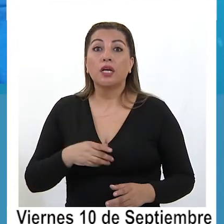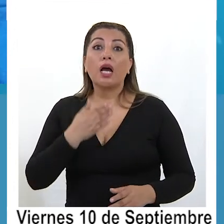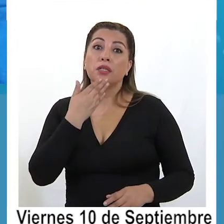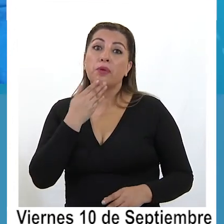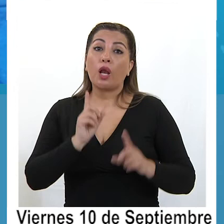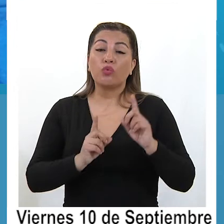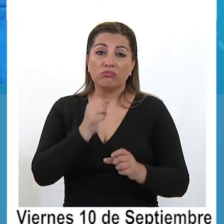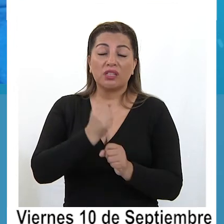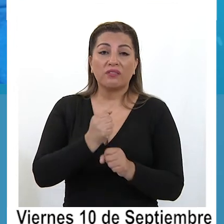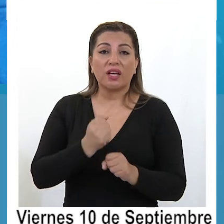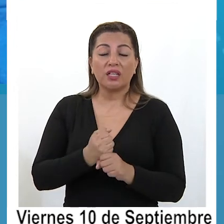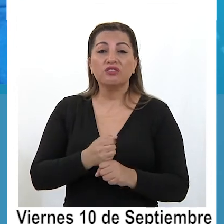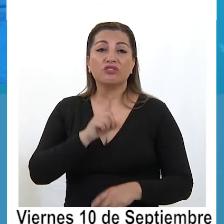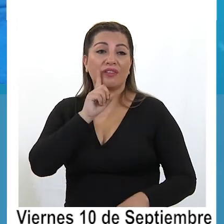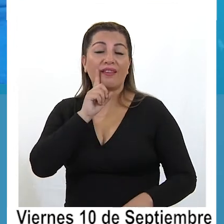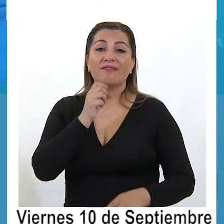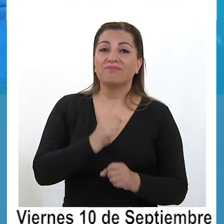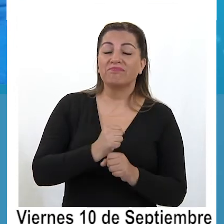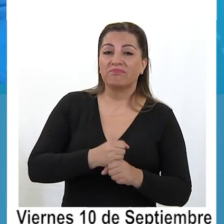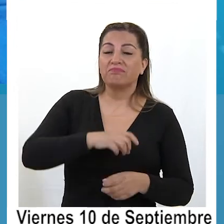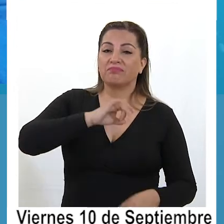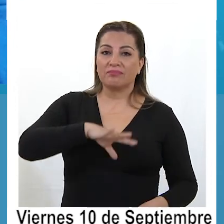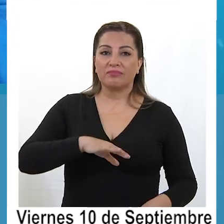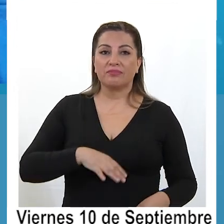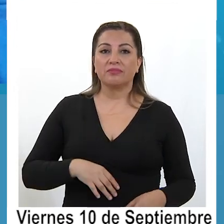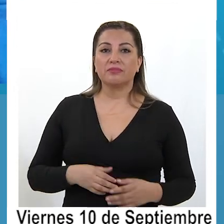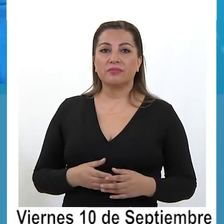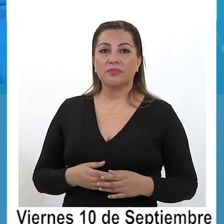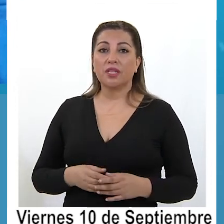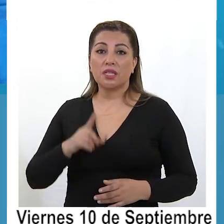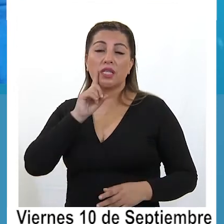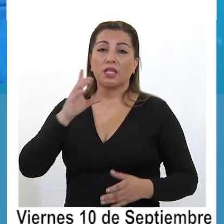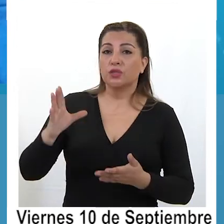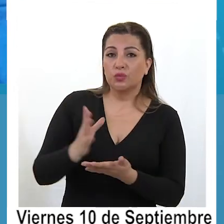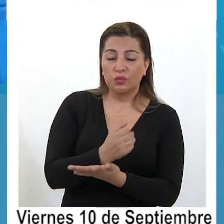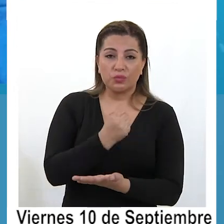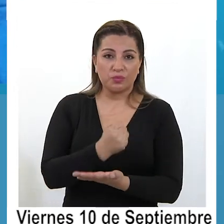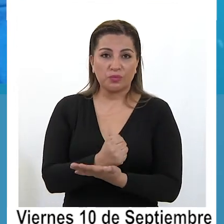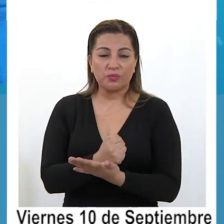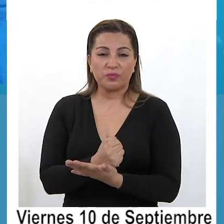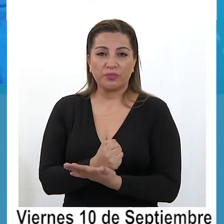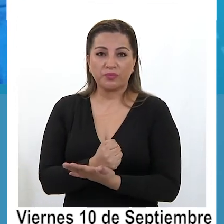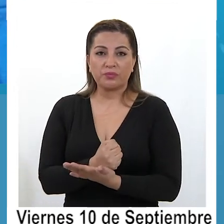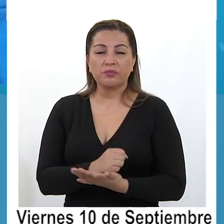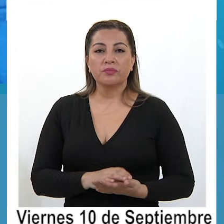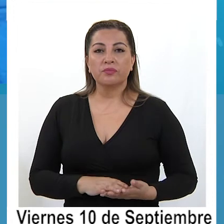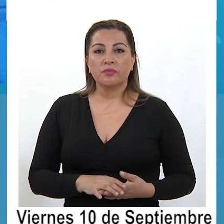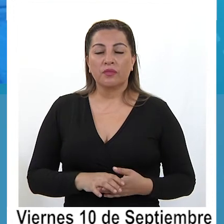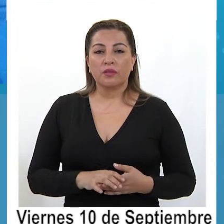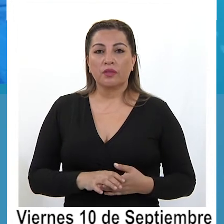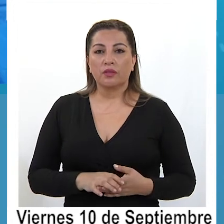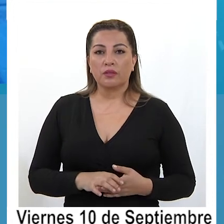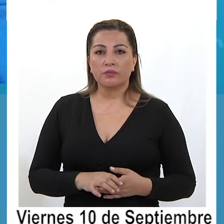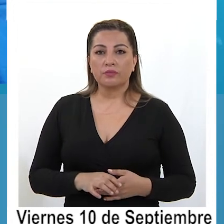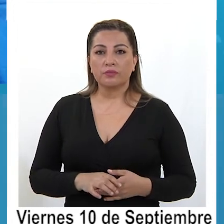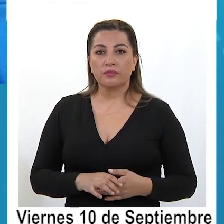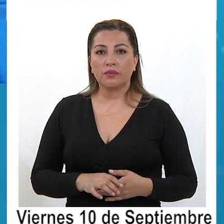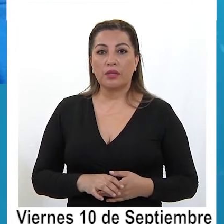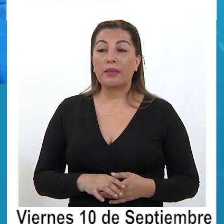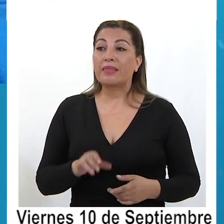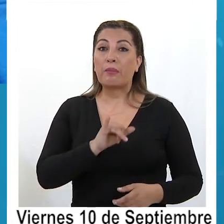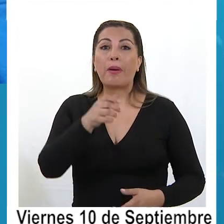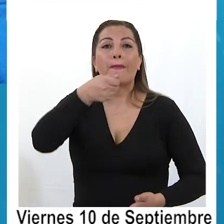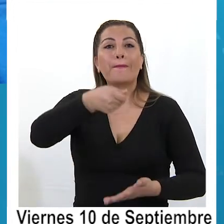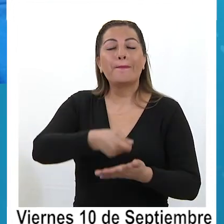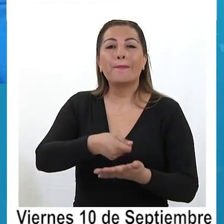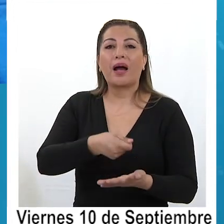Chile, hecho que les permite de alguna manera tener poder adquisitivo en el sentido de poder, lamentablemente, pagarle a otros para